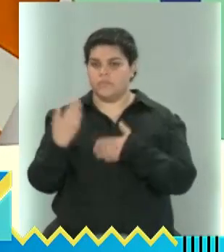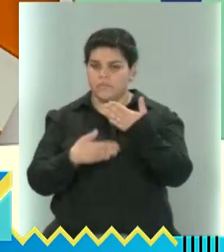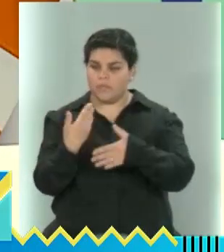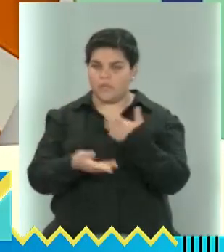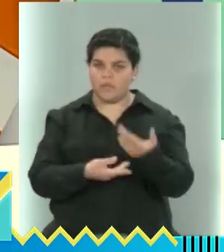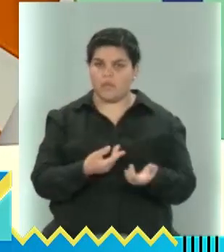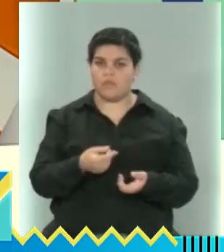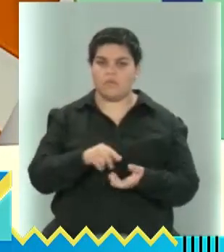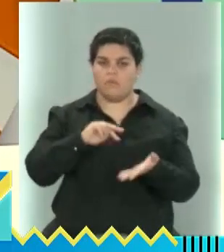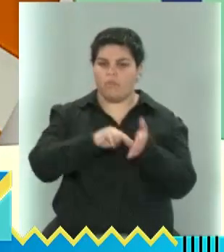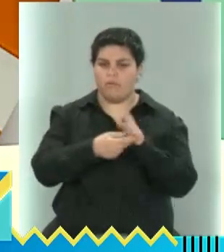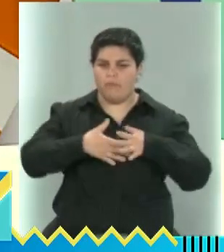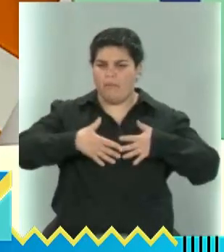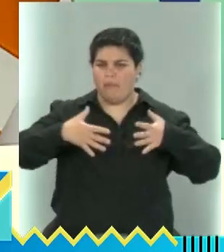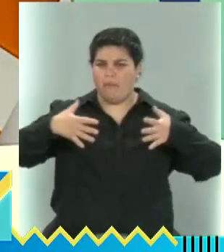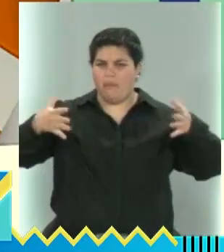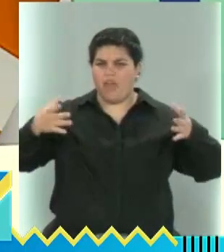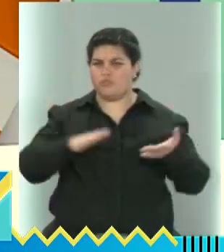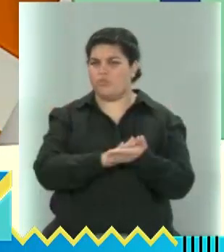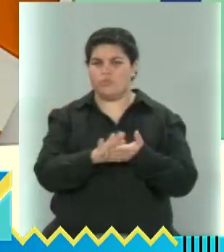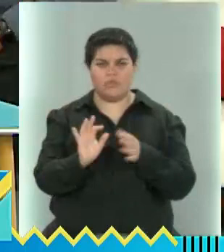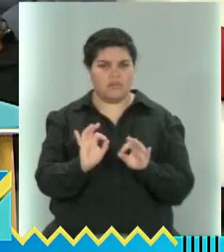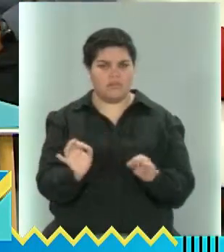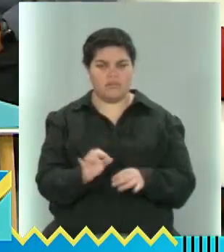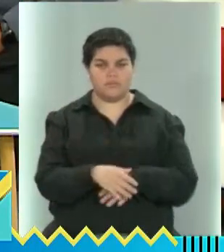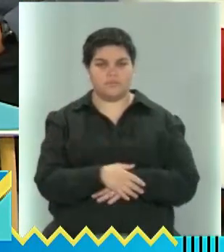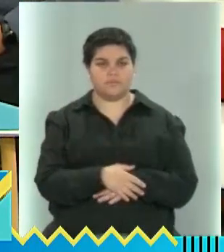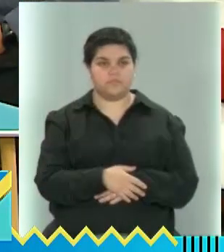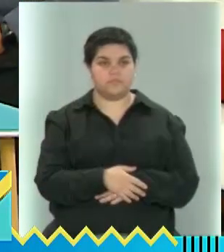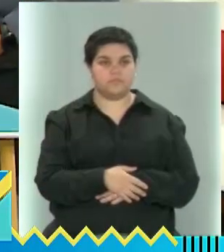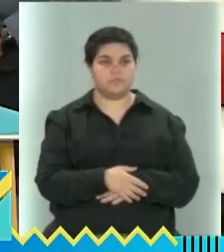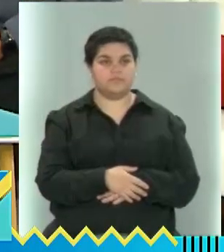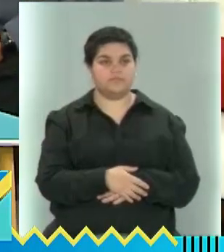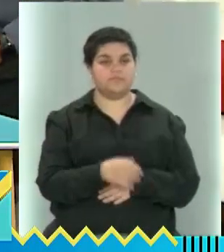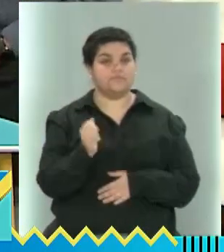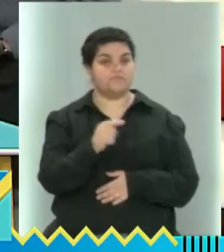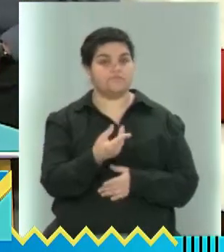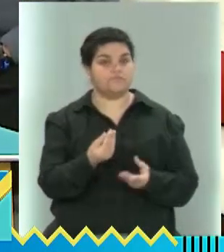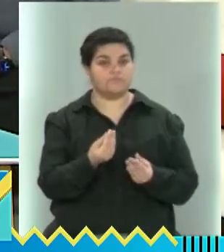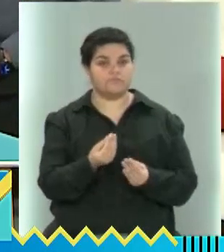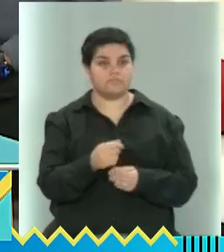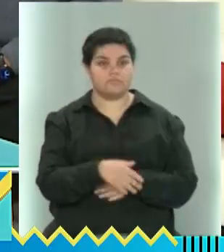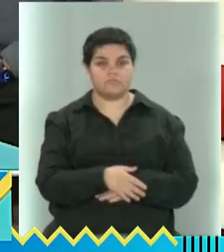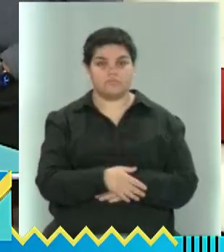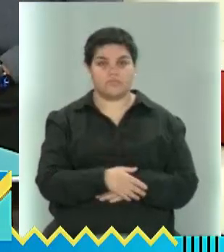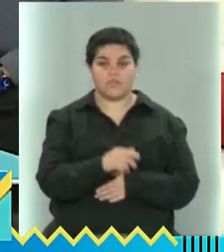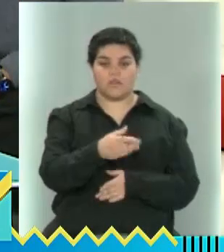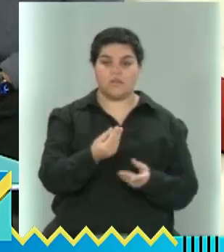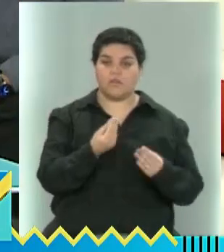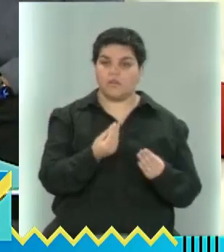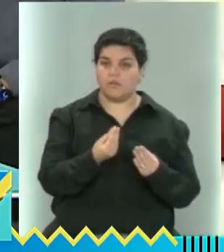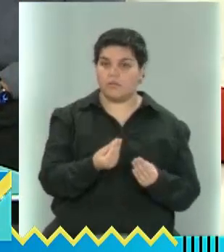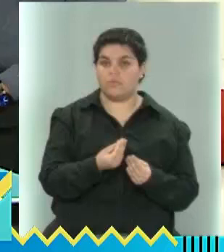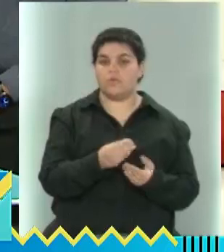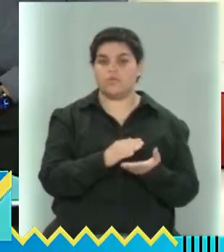conflicto y no en vez de resolverlo. Jorge. Bien. No, lo mismo, ¿cómo se puede llegar a